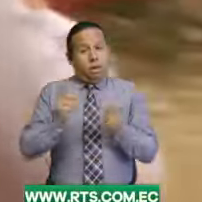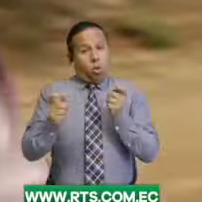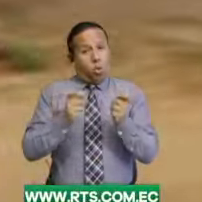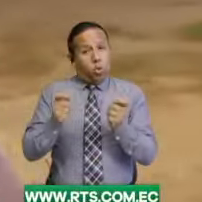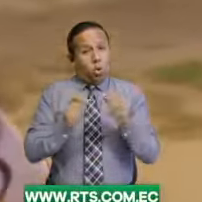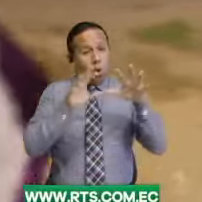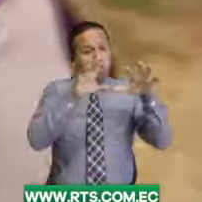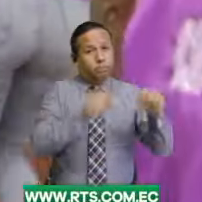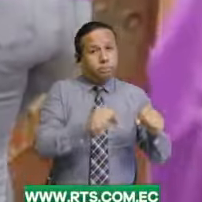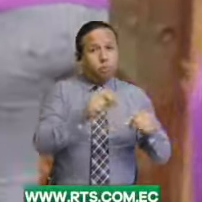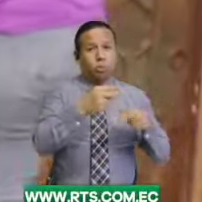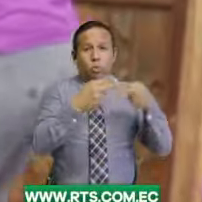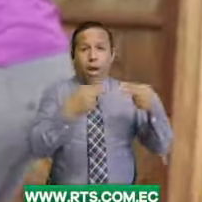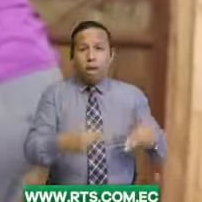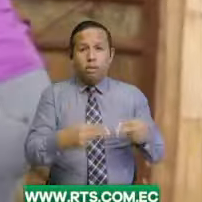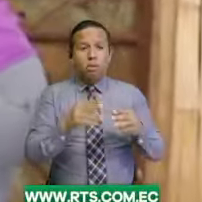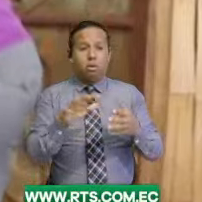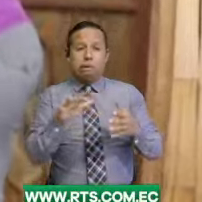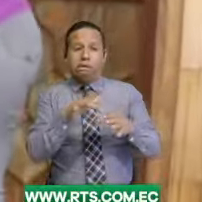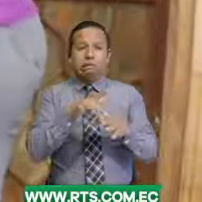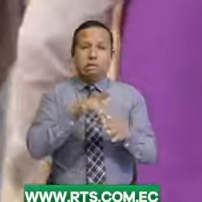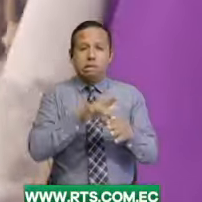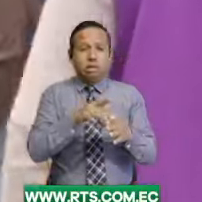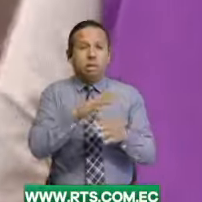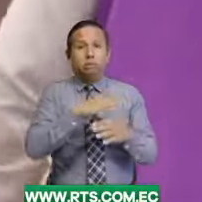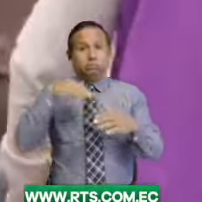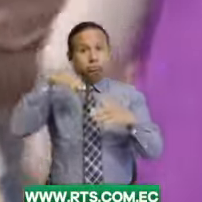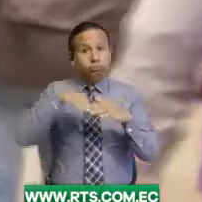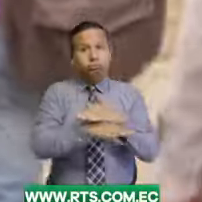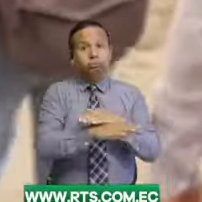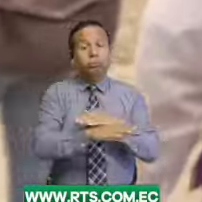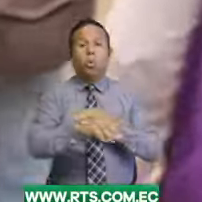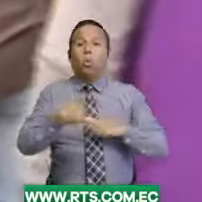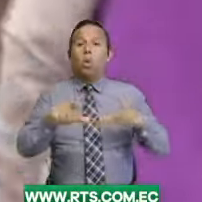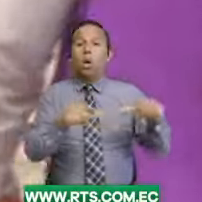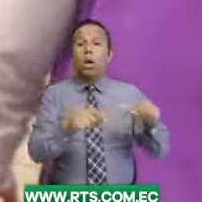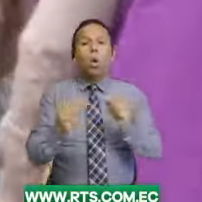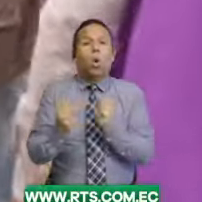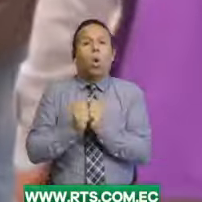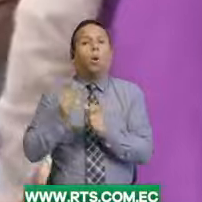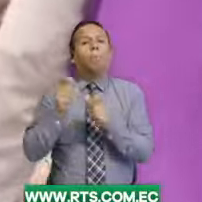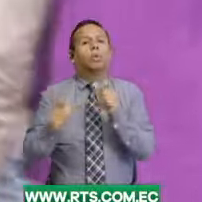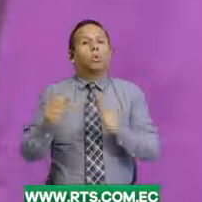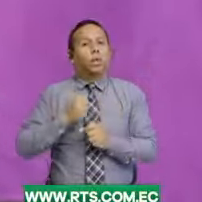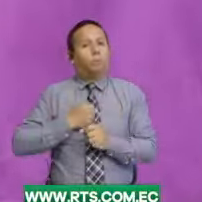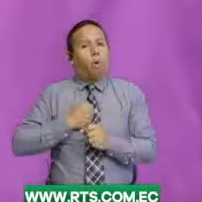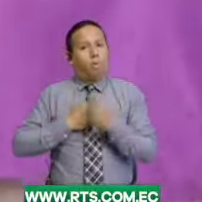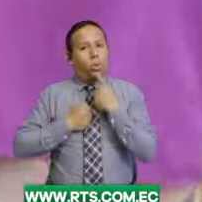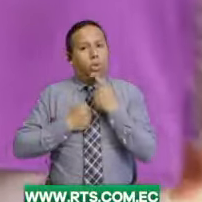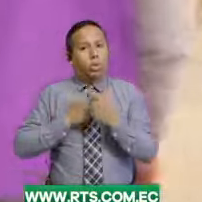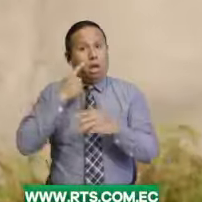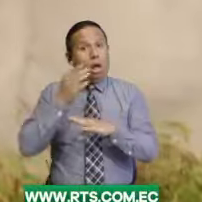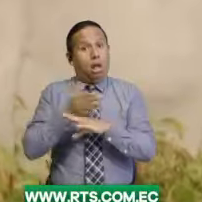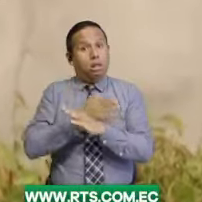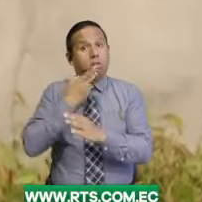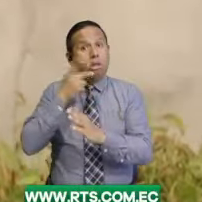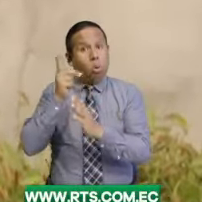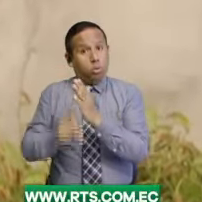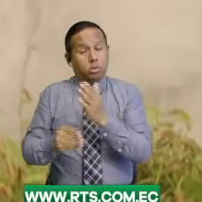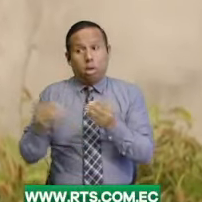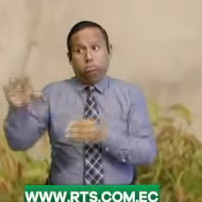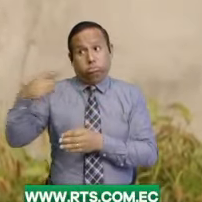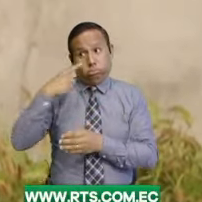Humanos Irregulares ingresó hasta esa zona en compañía de varios propietarios quienes, con denuncia en mano,